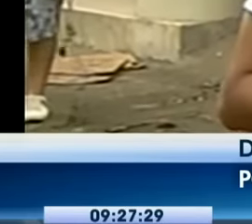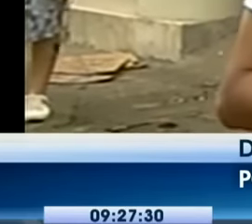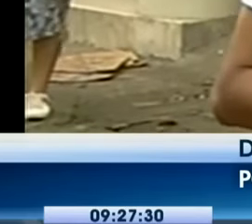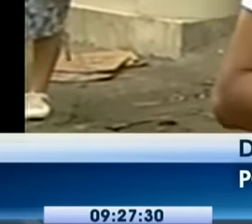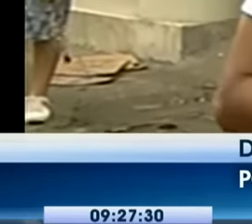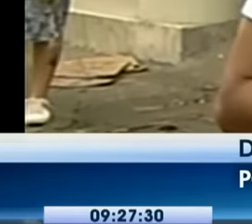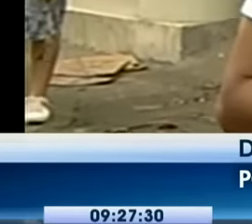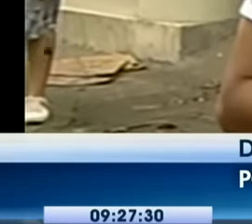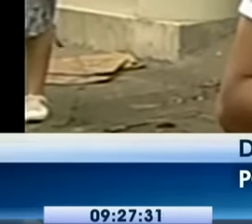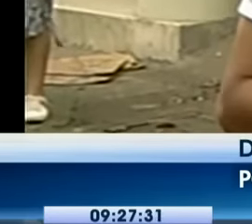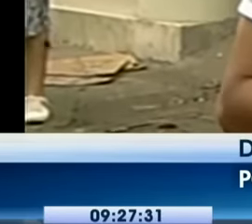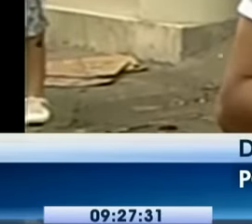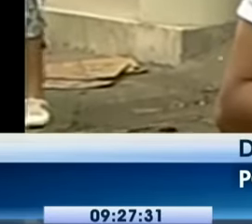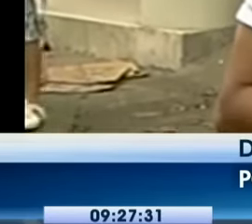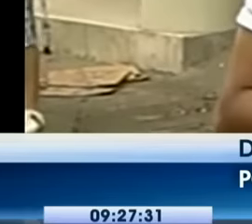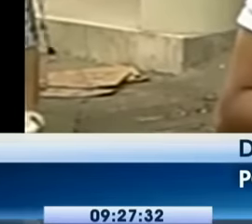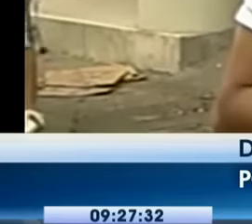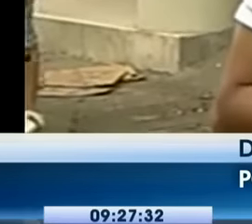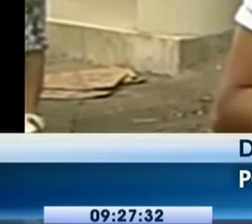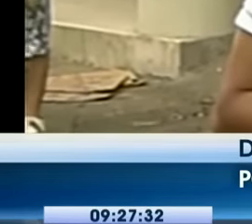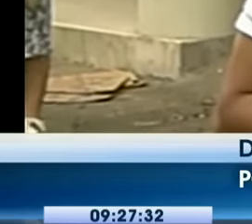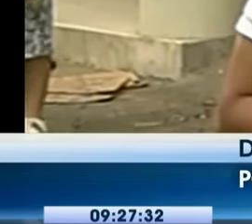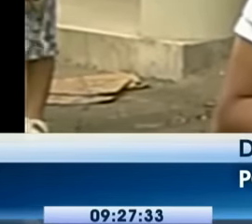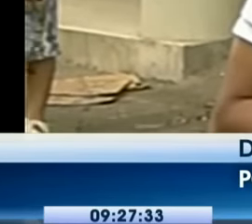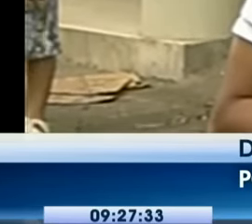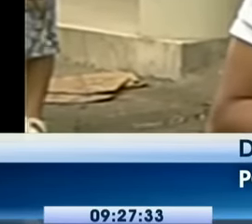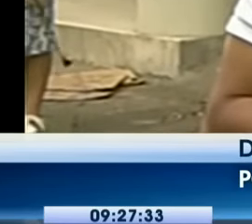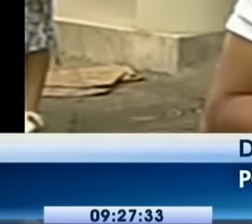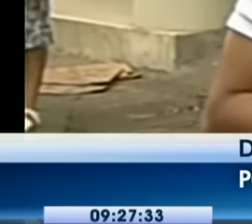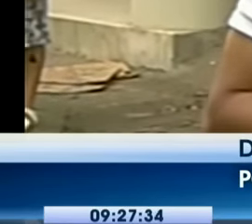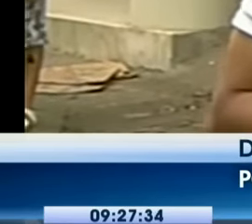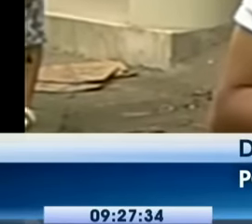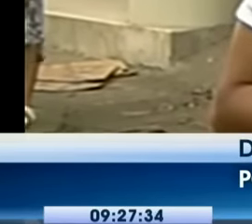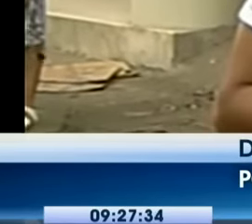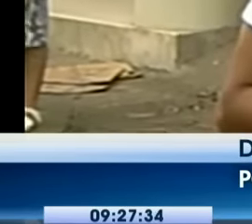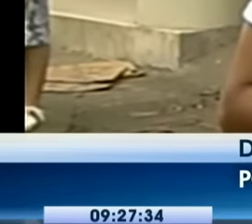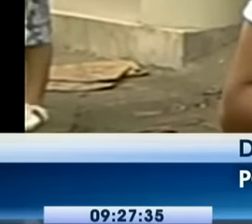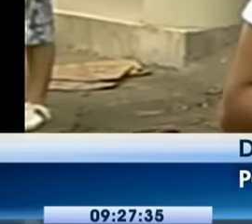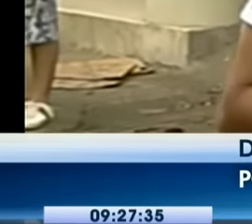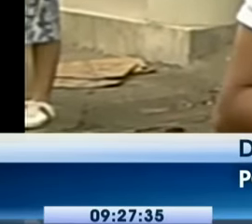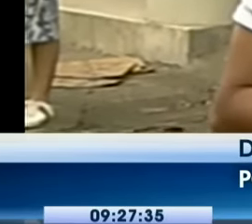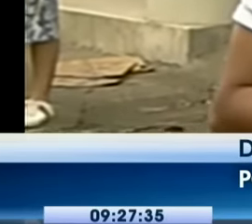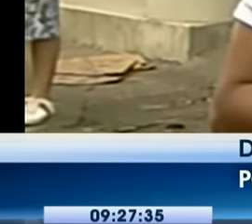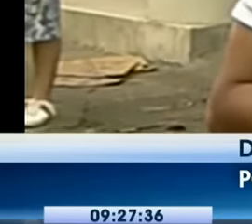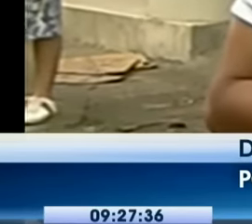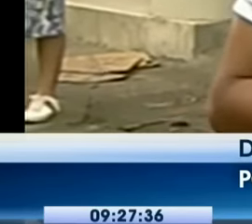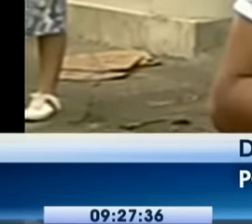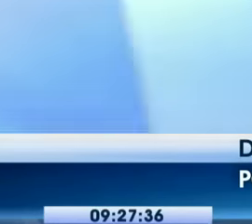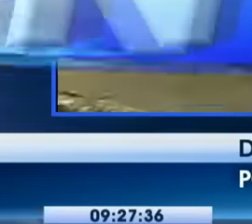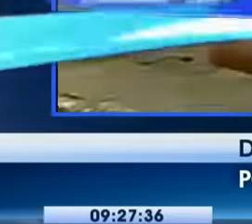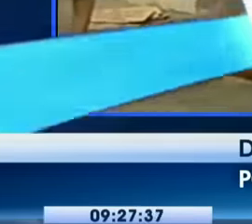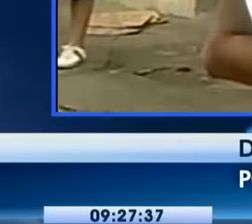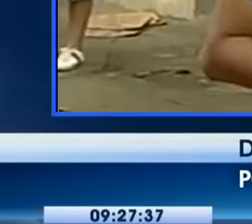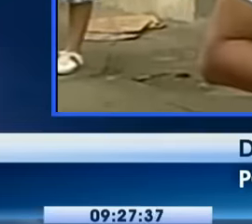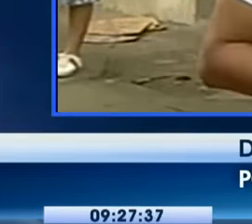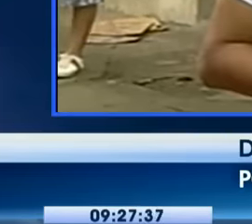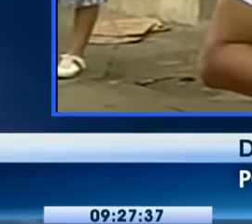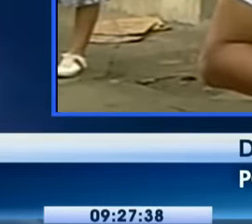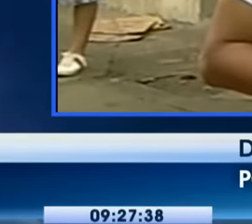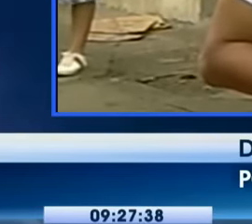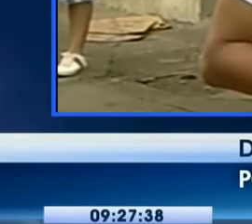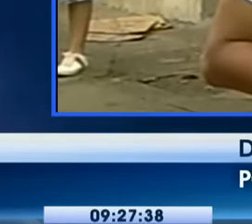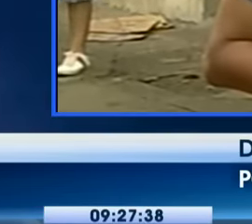queda en medio de esta tragedia. Roselena y Hugo, ustedes continúan en Estudios Centrales con mayor información, compañeros. Efectivamente,